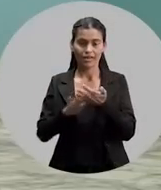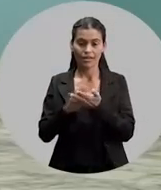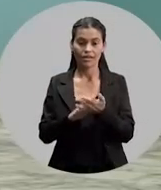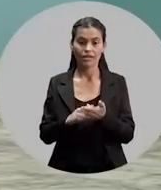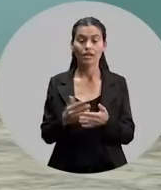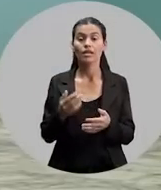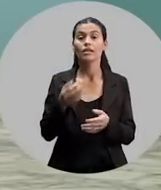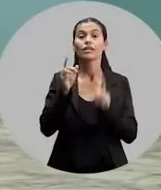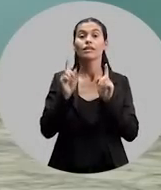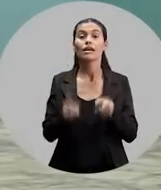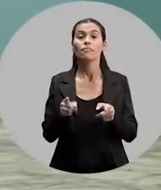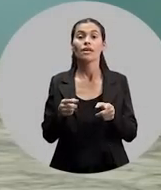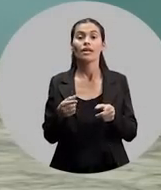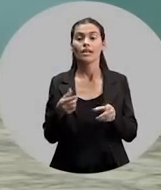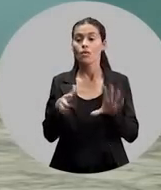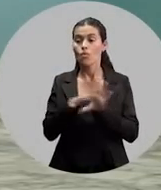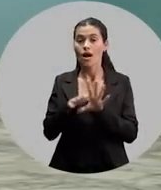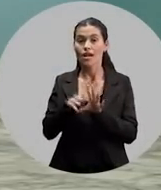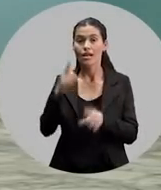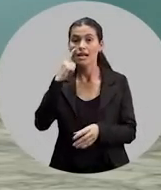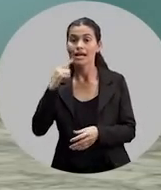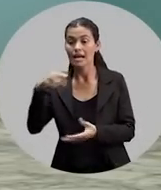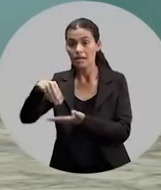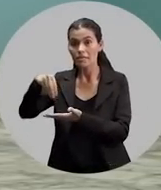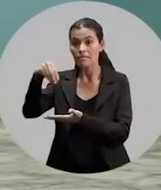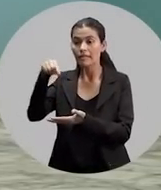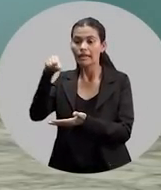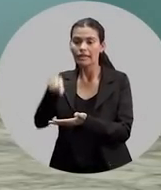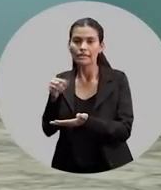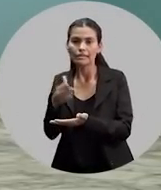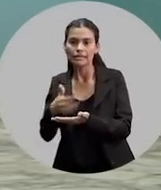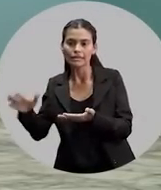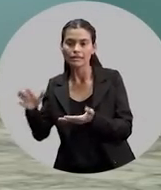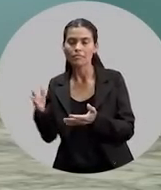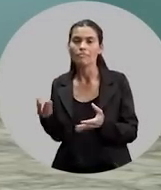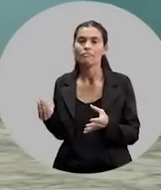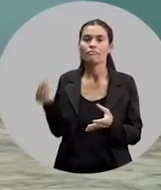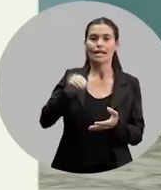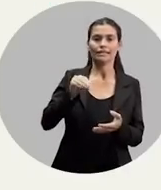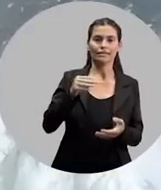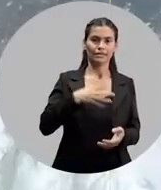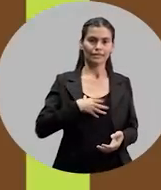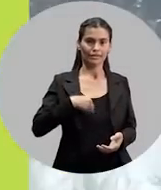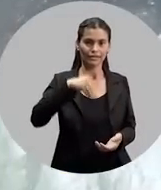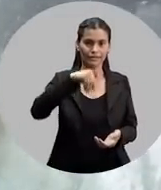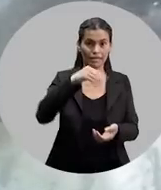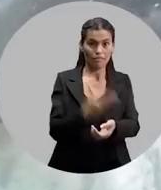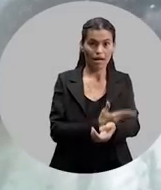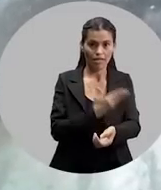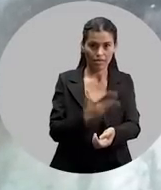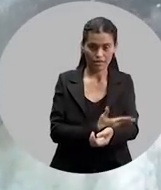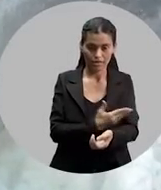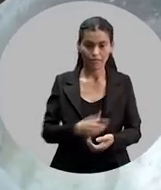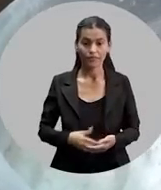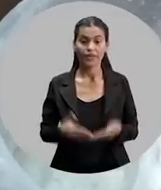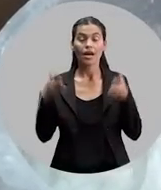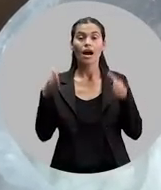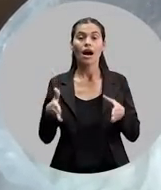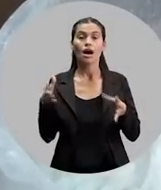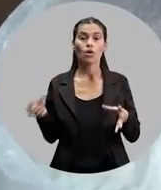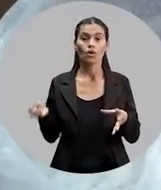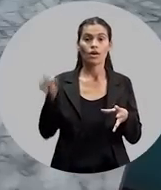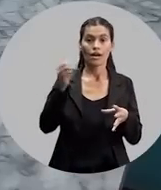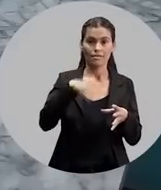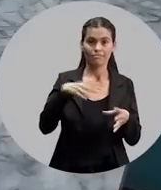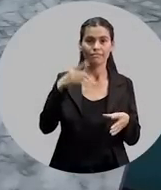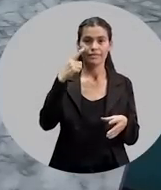Lo que iba a ser la cantidad de harina de maíz, le pone más almidón. En este momento